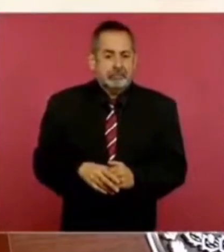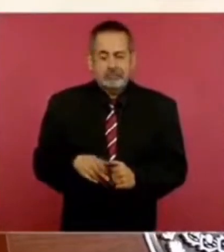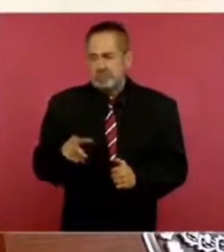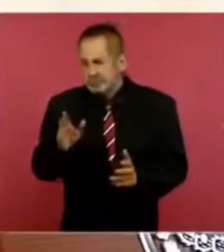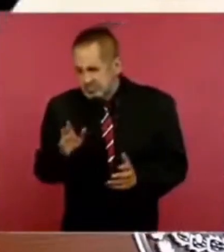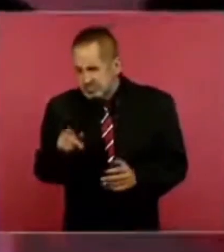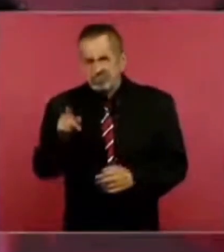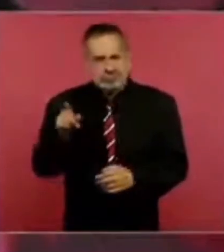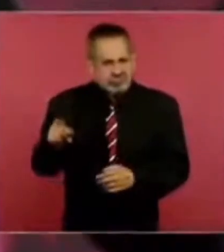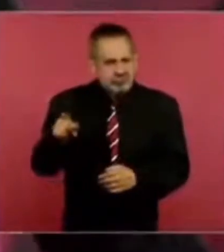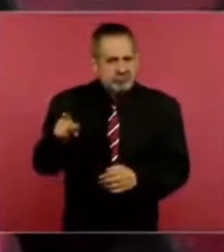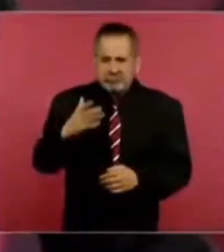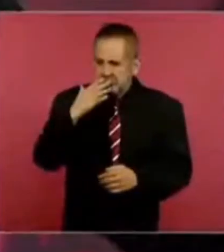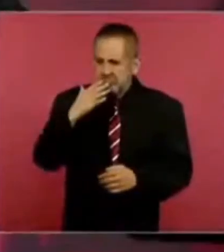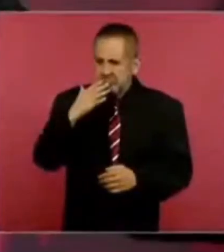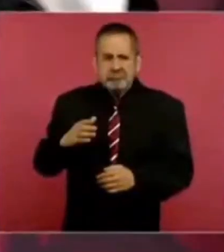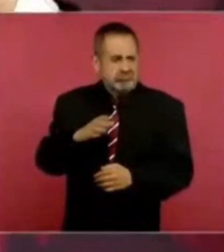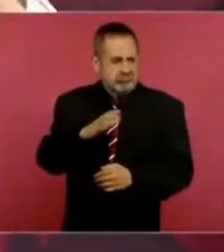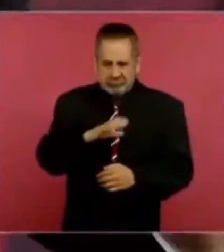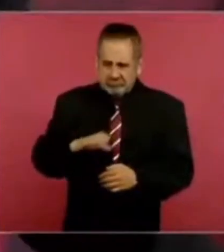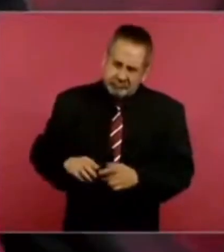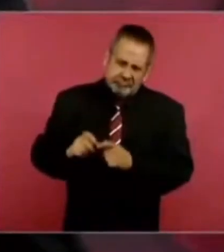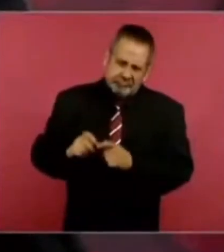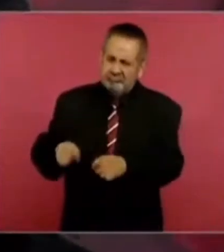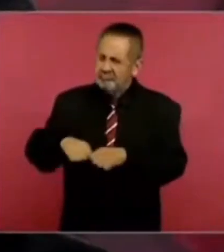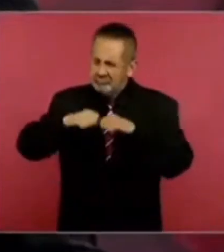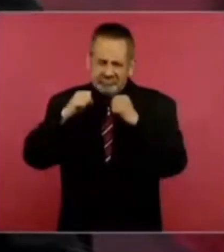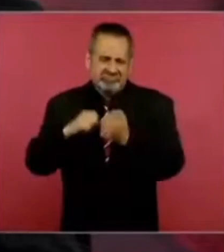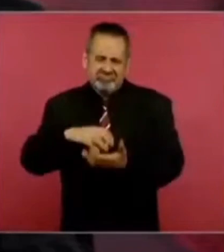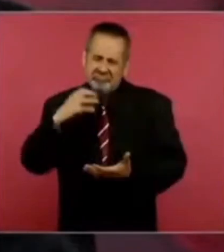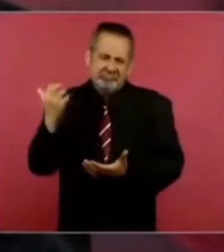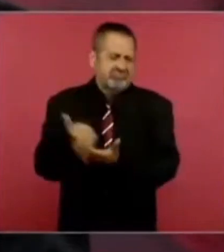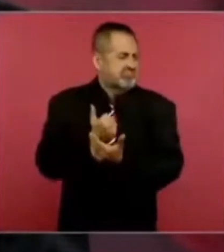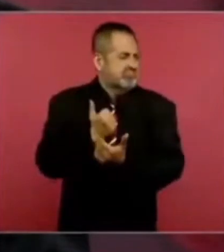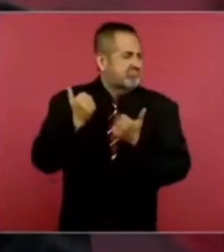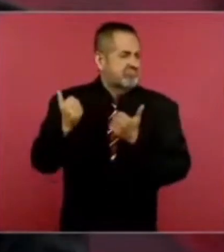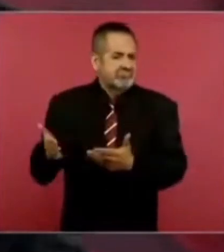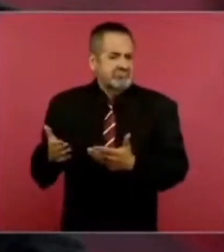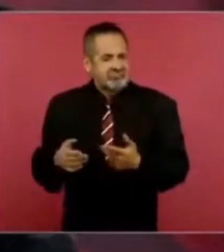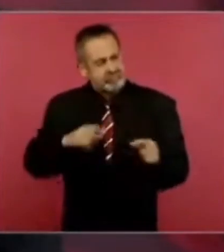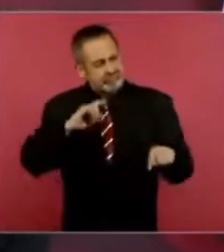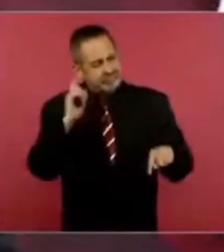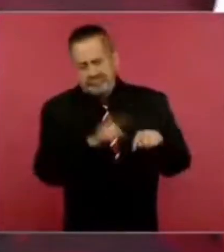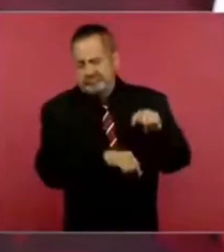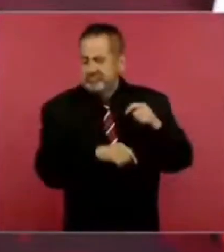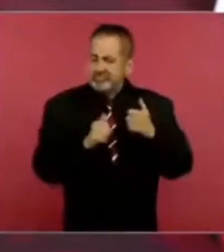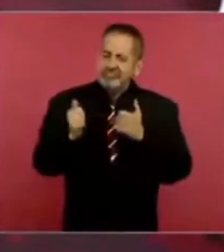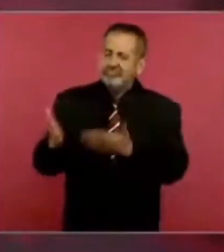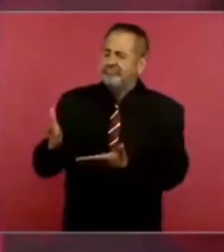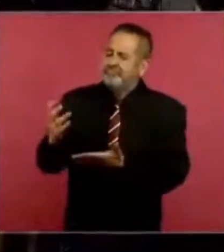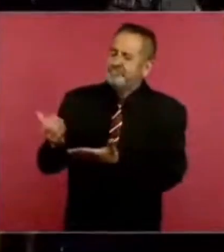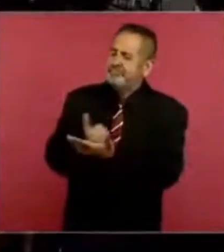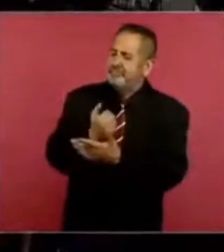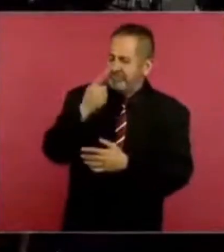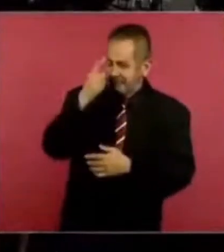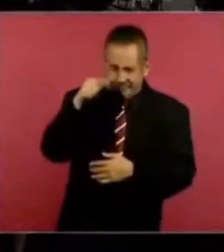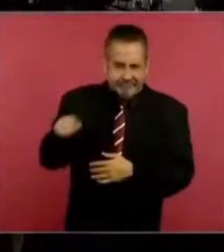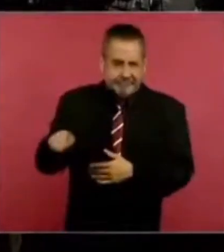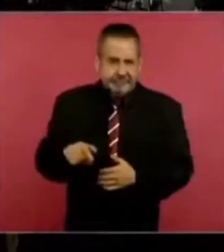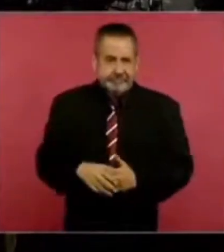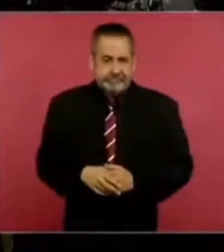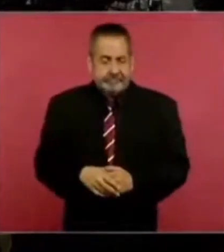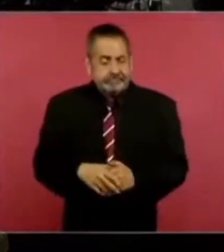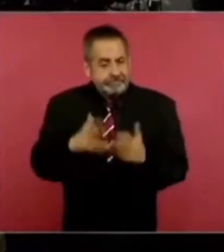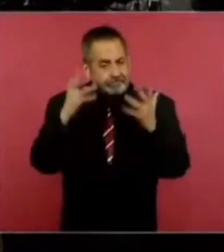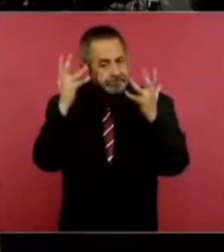Dijimos, ahora sí, ya llegó el momento. Y